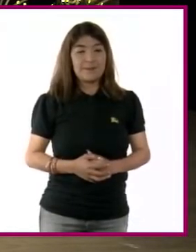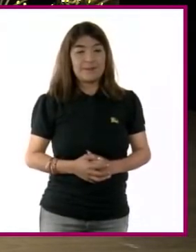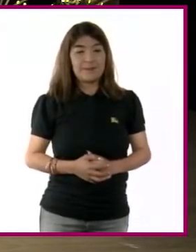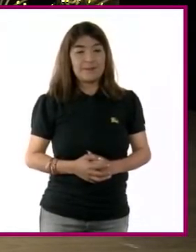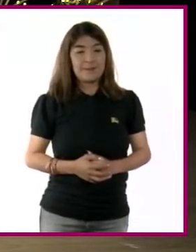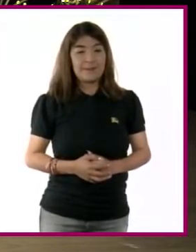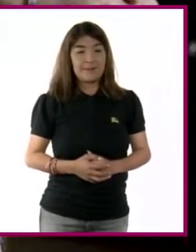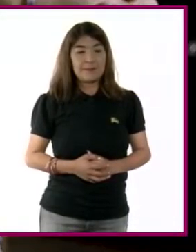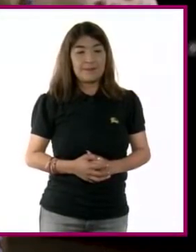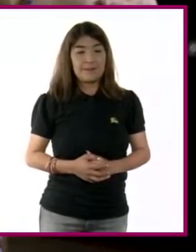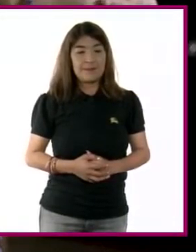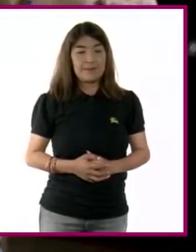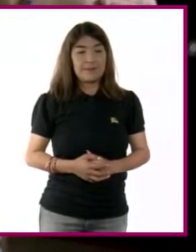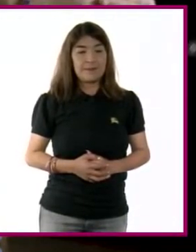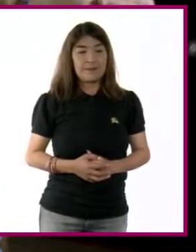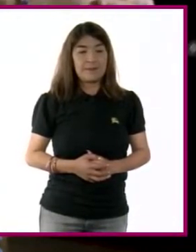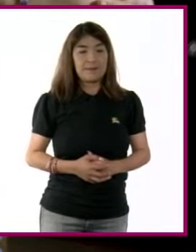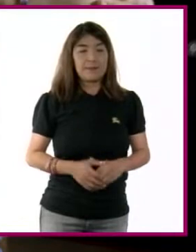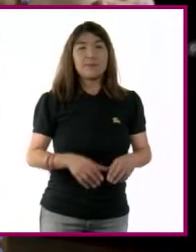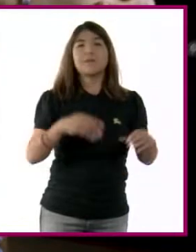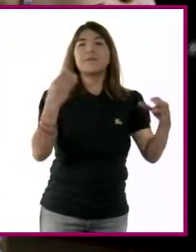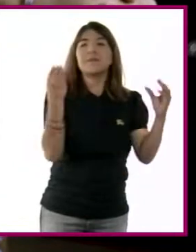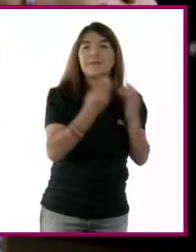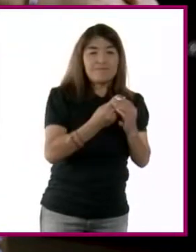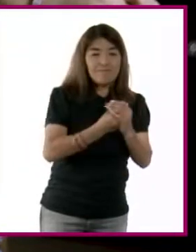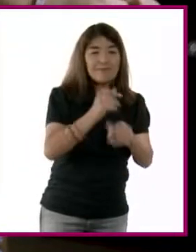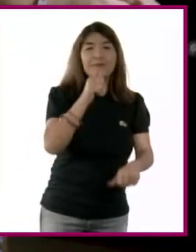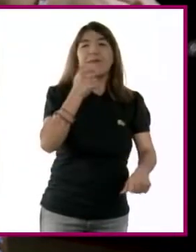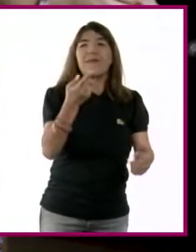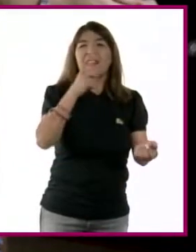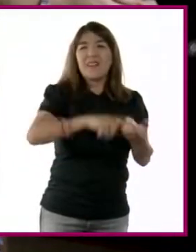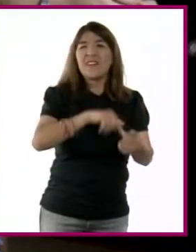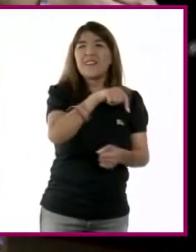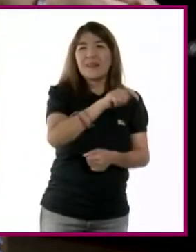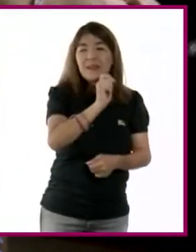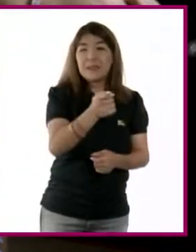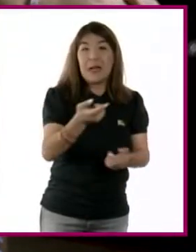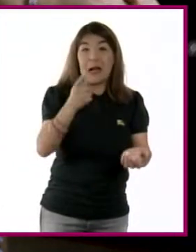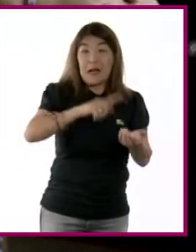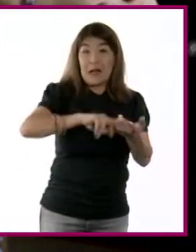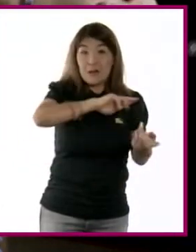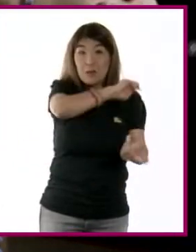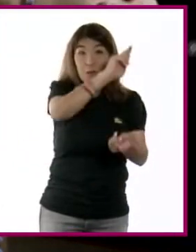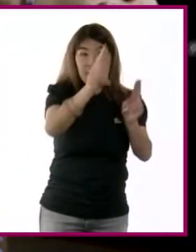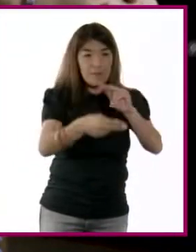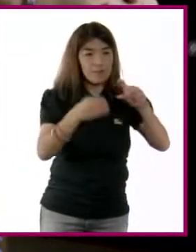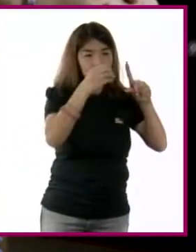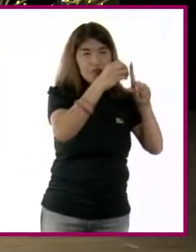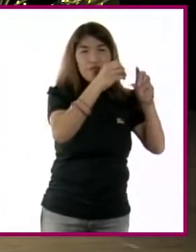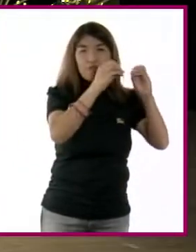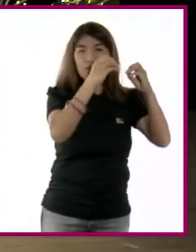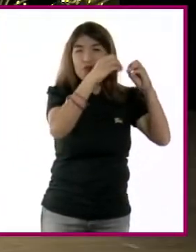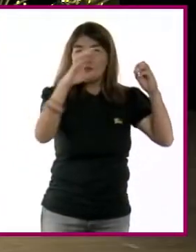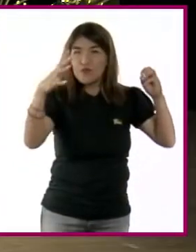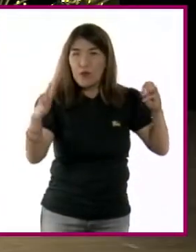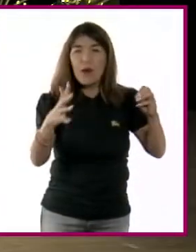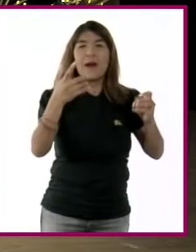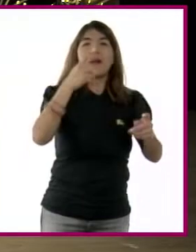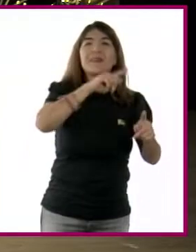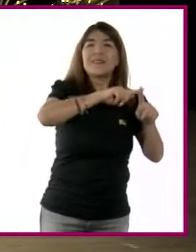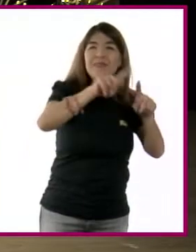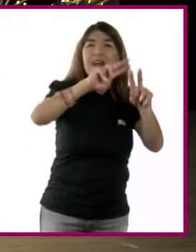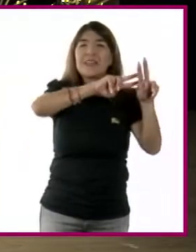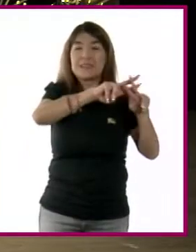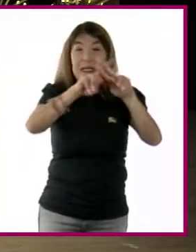un espacio asignado a cierta clase de cosas. Nuestro universo, tal y como lo ejemplificó Lewis Carroll, puede ser un espacio para clasificar